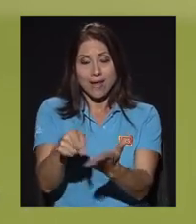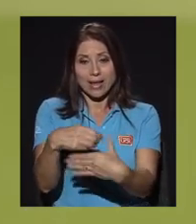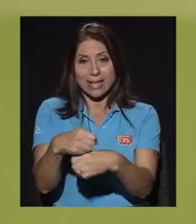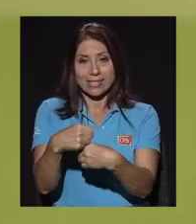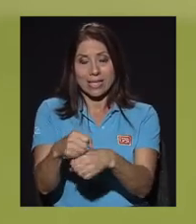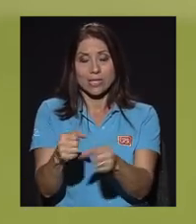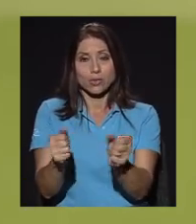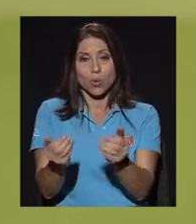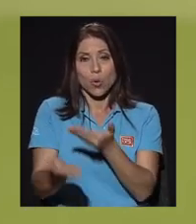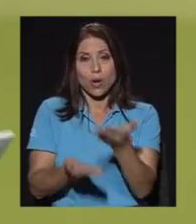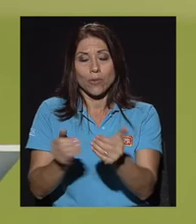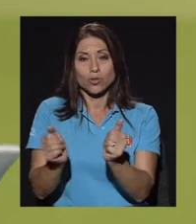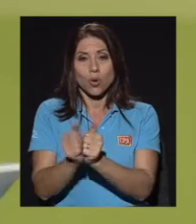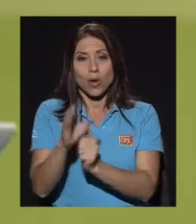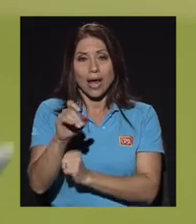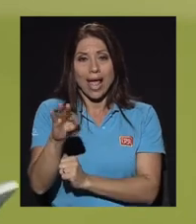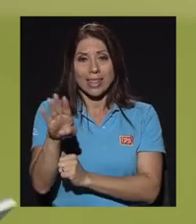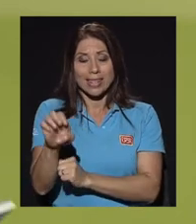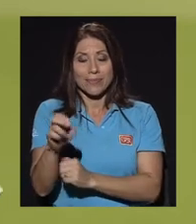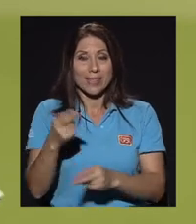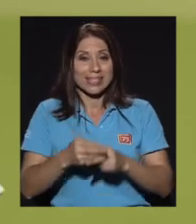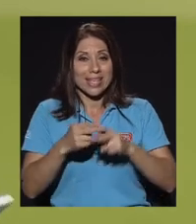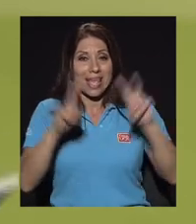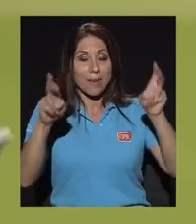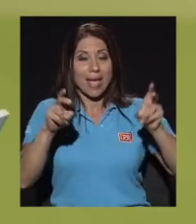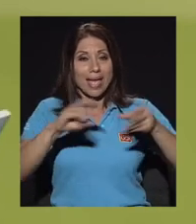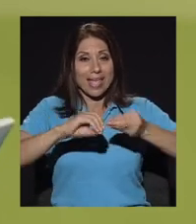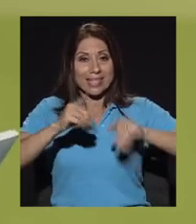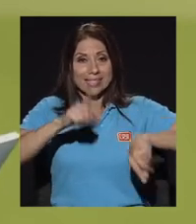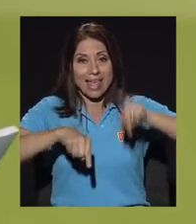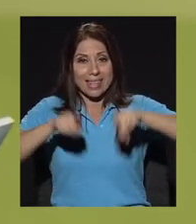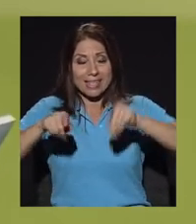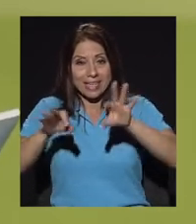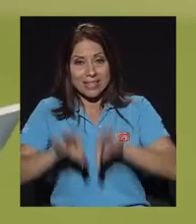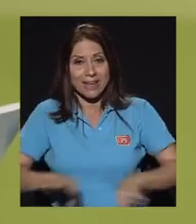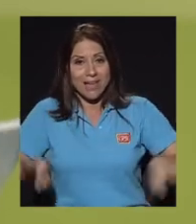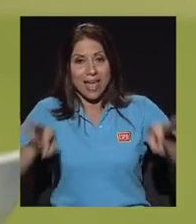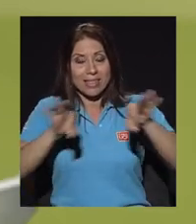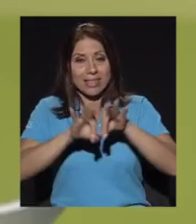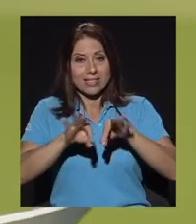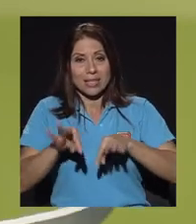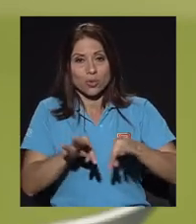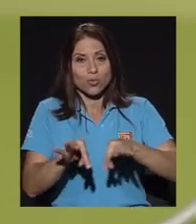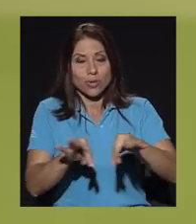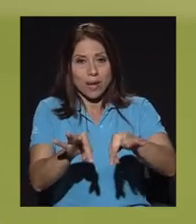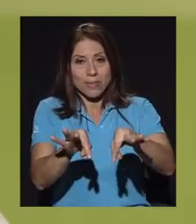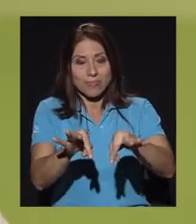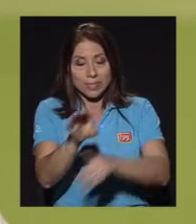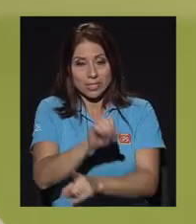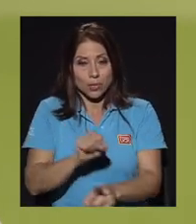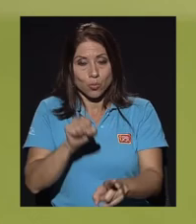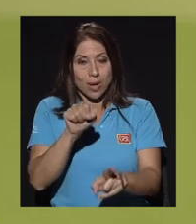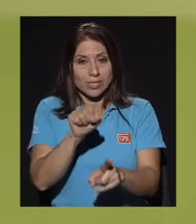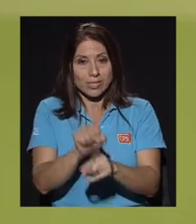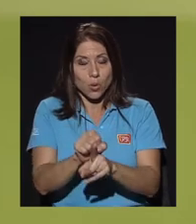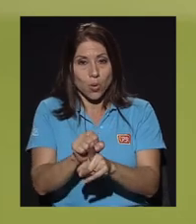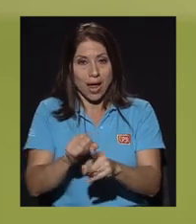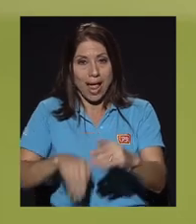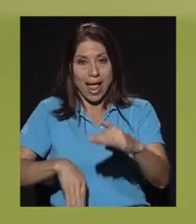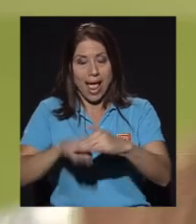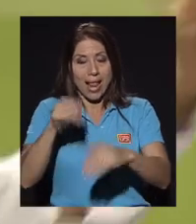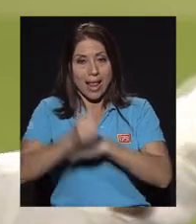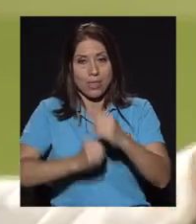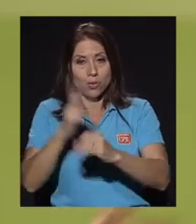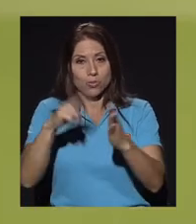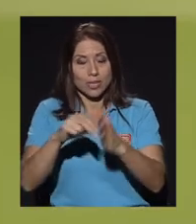CATI, se llama Estadísticas Relevantes del Cantón de Turrialba, situación del cantón al 2012. Este es un